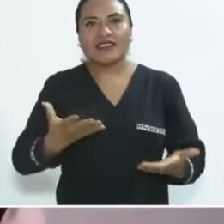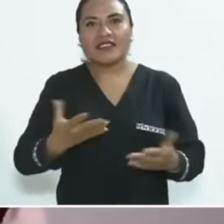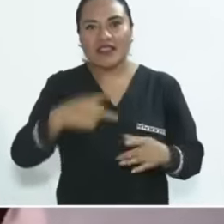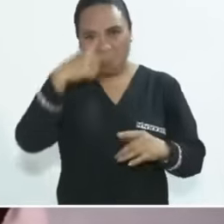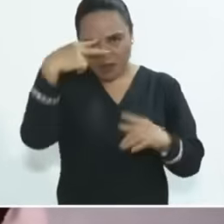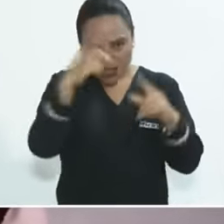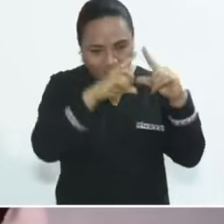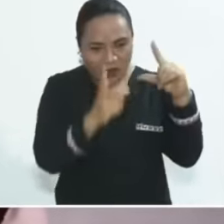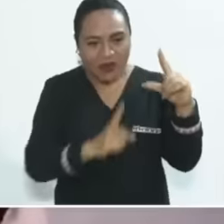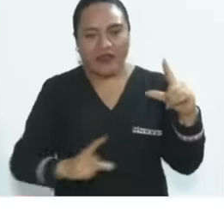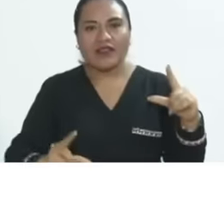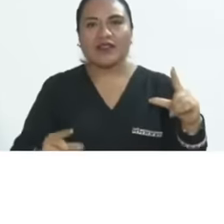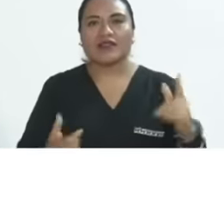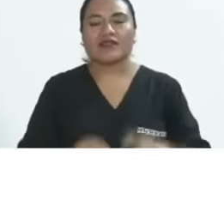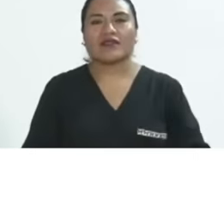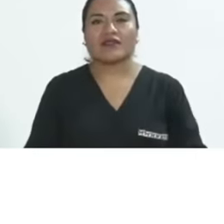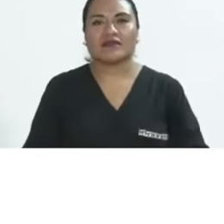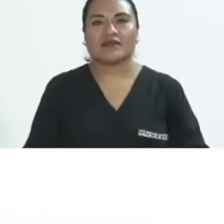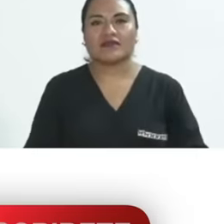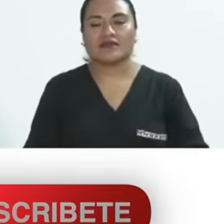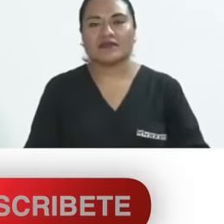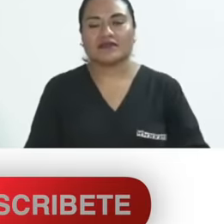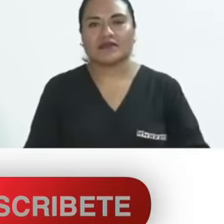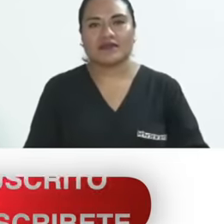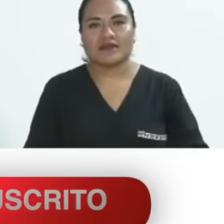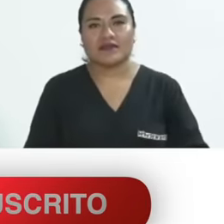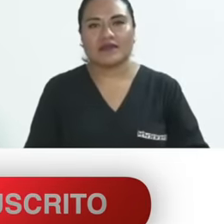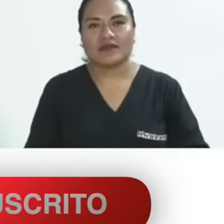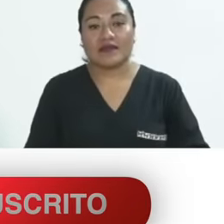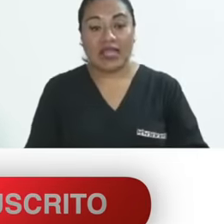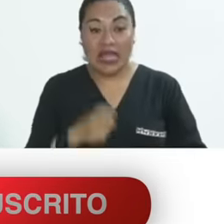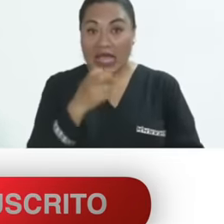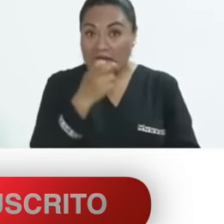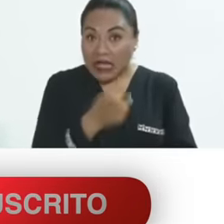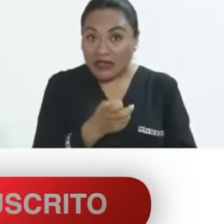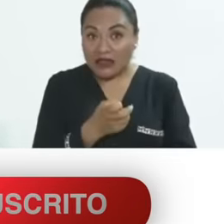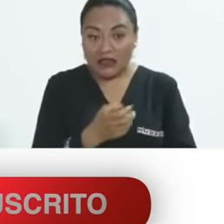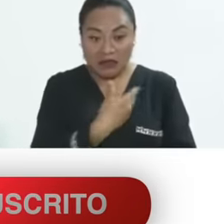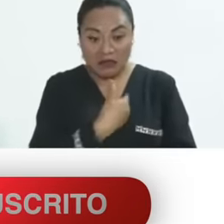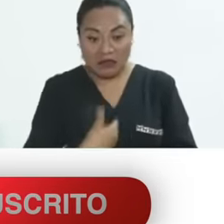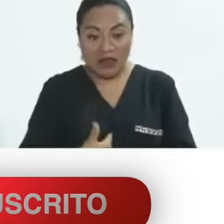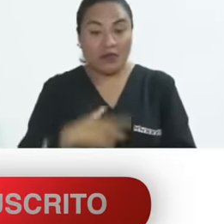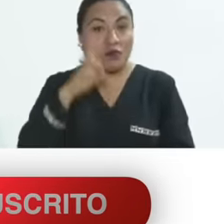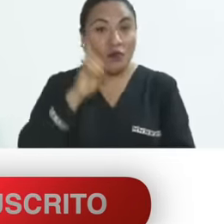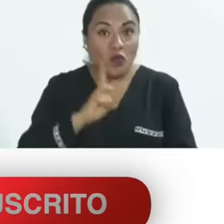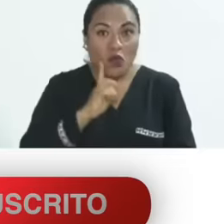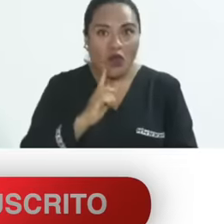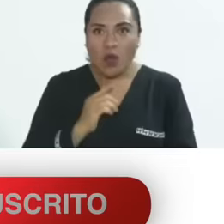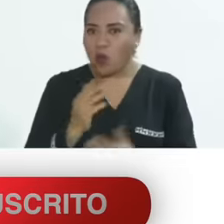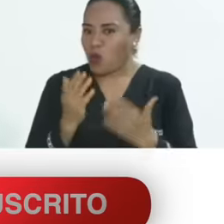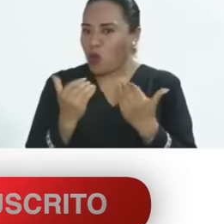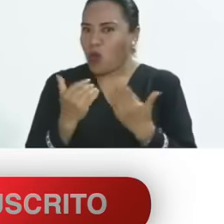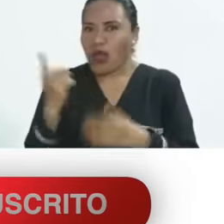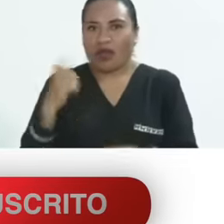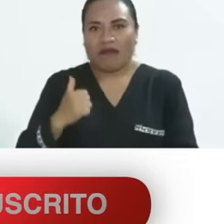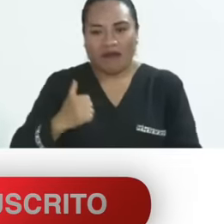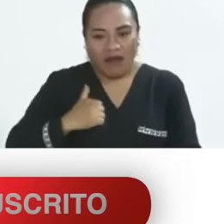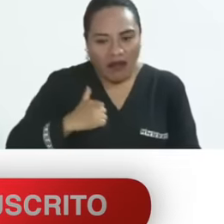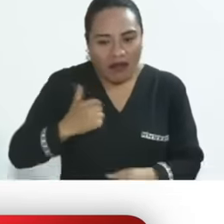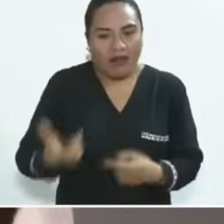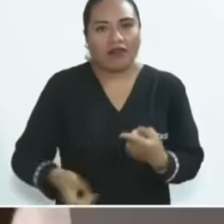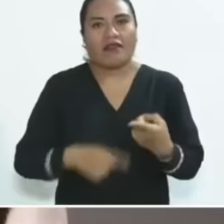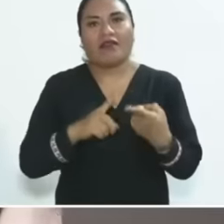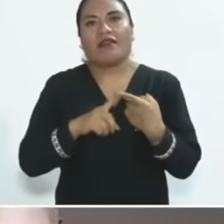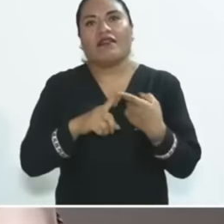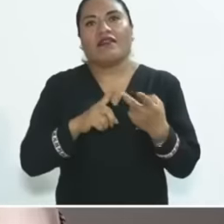país. Esto no ha sucedido en Canadá, no ha sucedido en